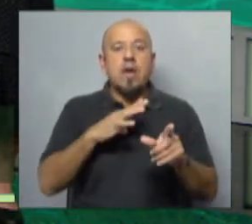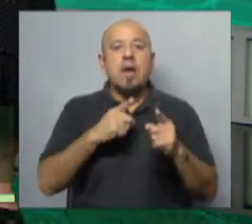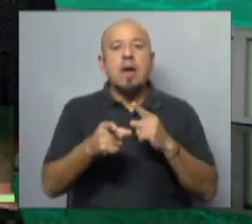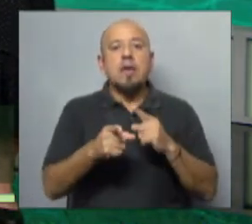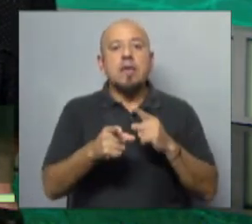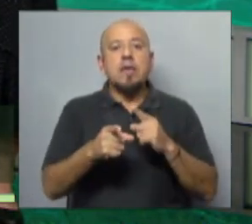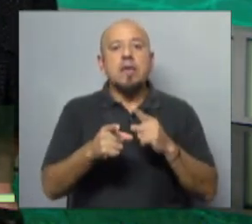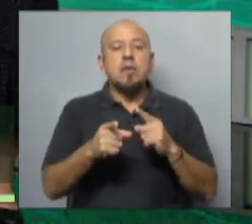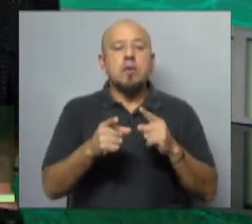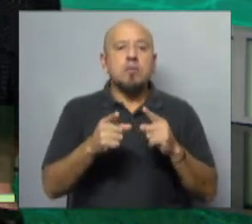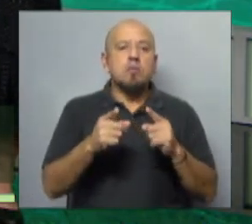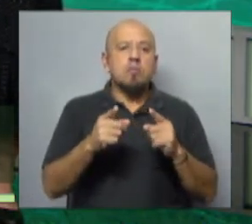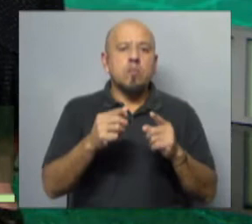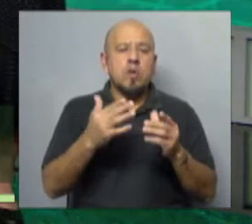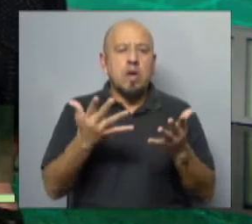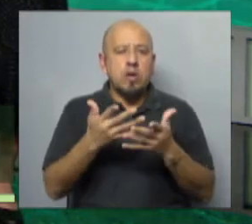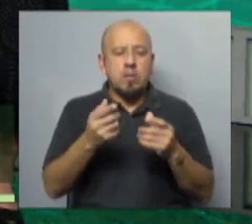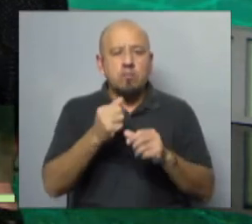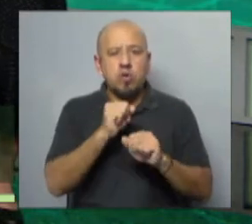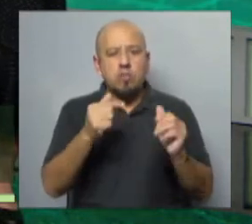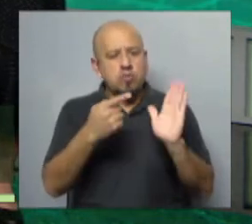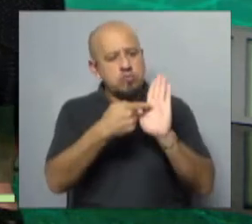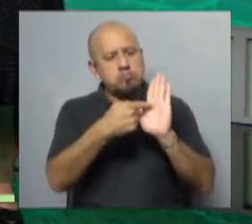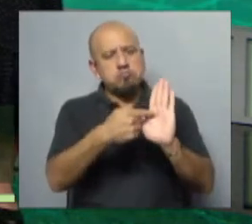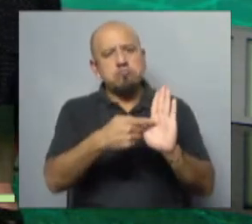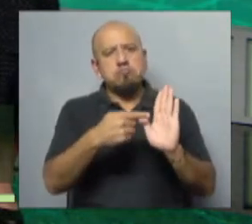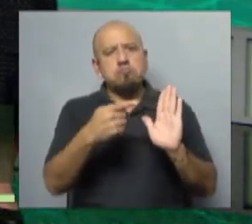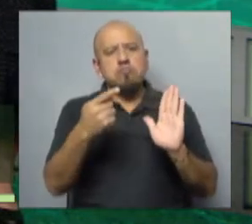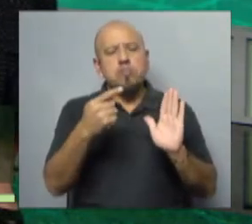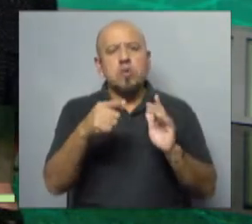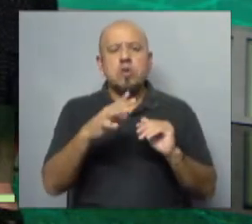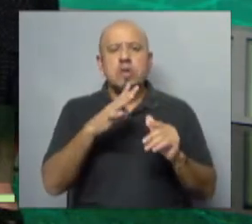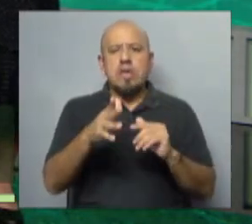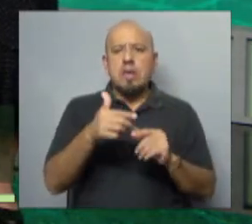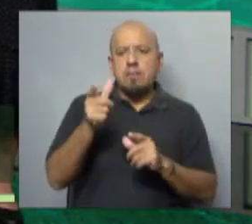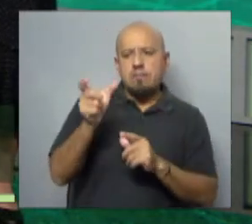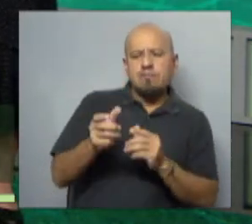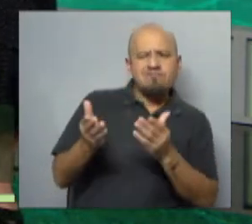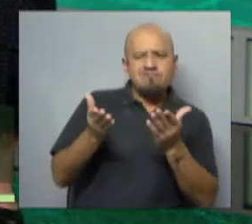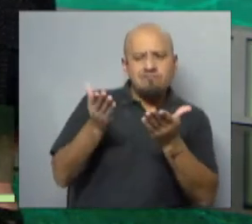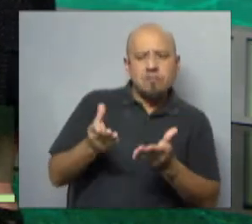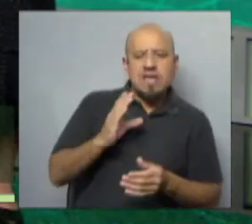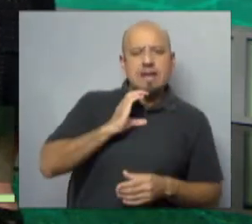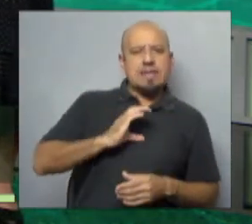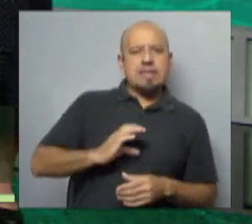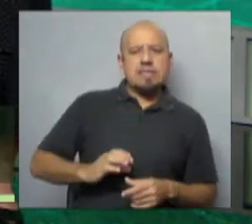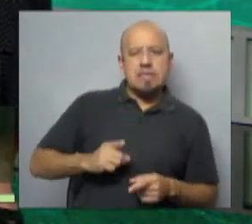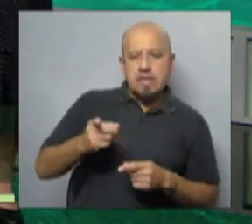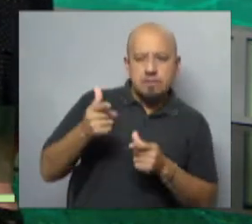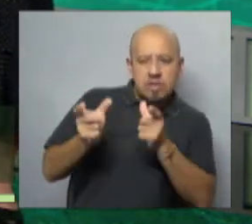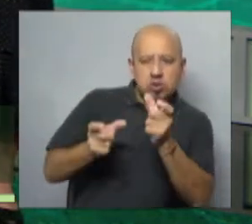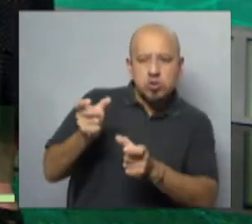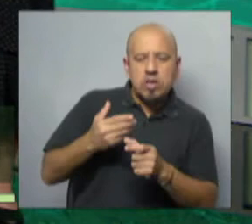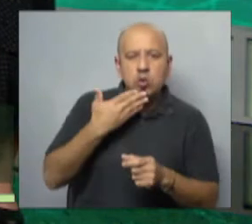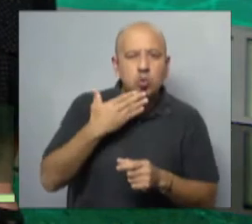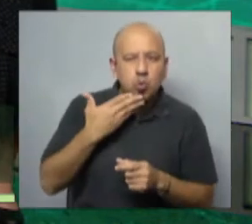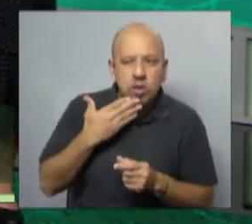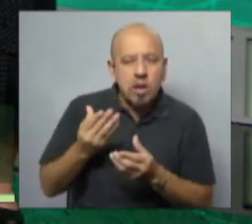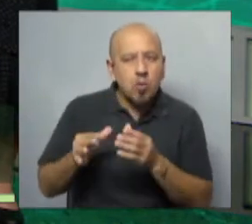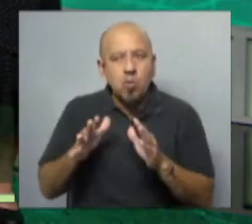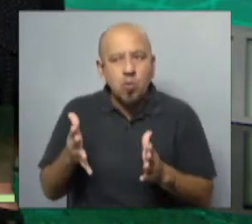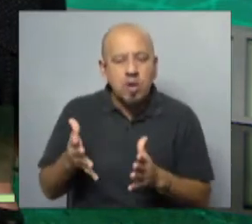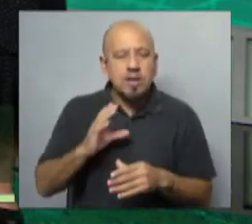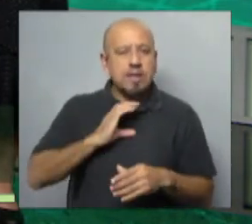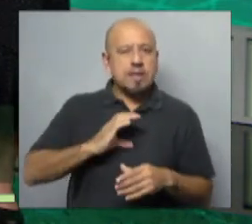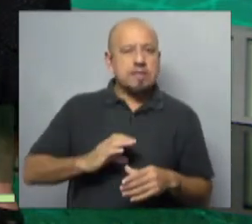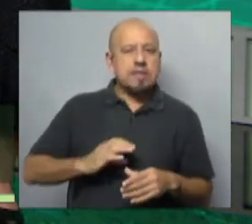elementos comunes que podemos hablar además del perfil de indecisos en aquellas en aquellas elecciones en comparación con el ciclo electoral